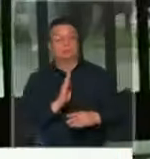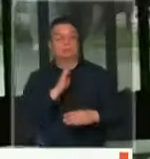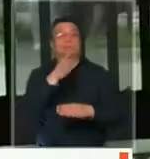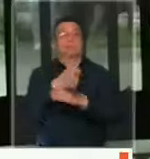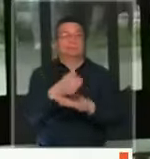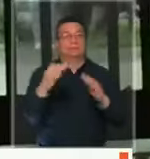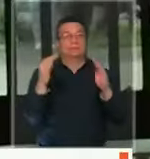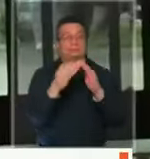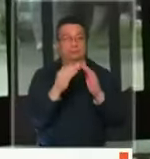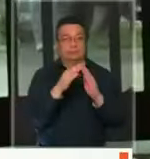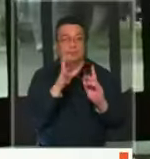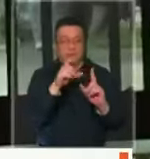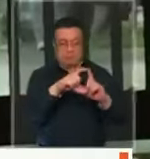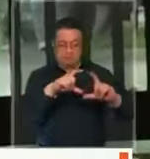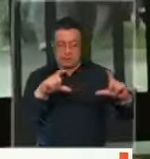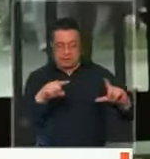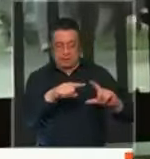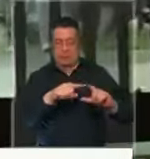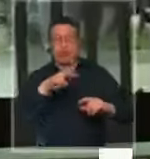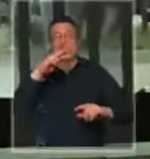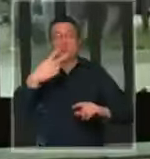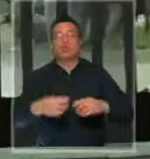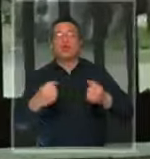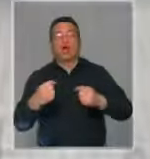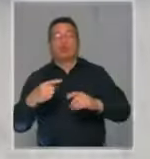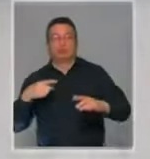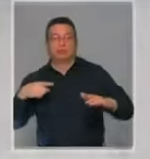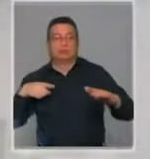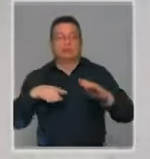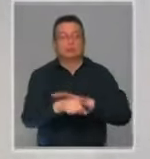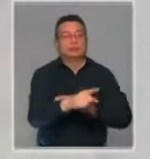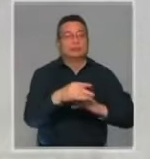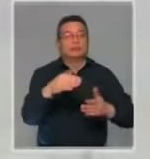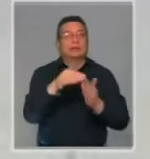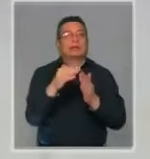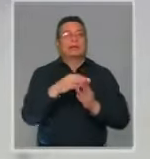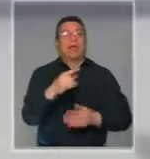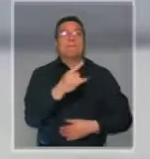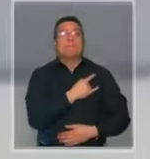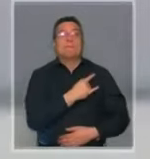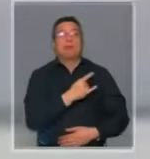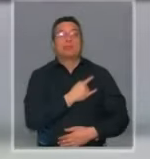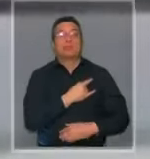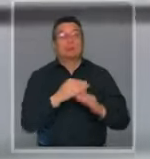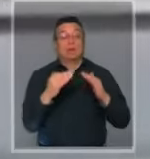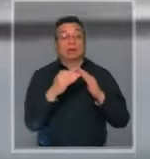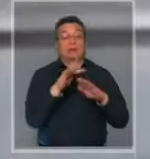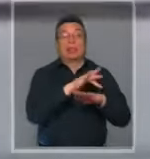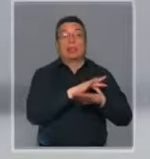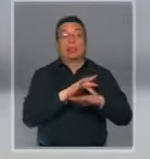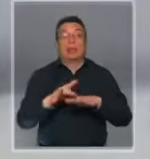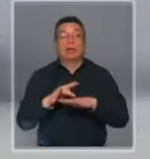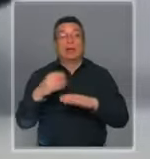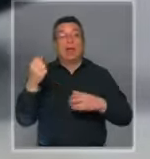sería, según la patente, el propietario del vehículo, una vivienda en Maipú que se encontraría deshabitada. El auto